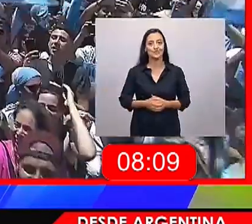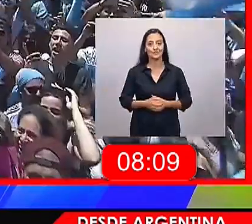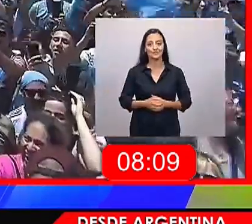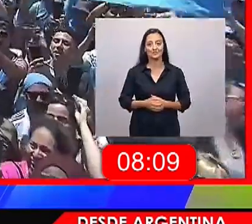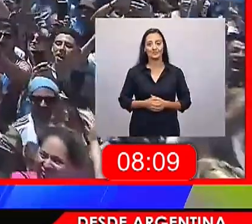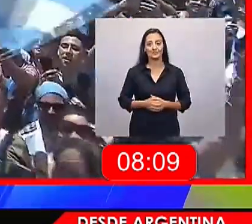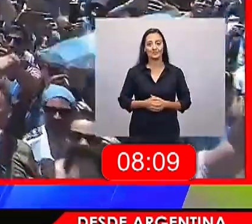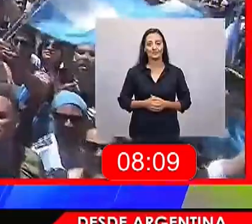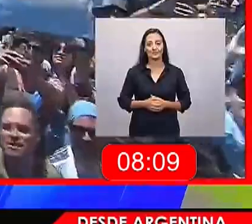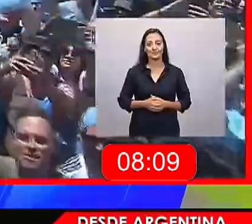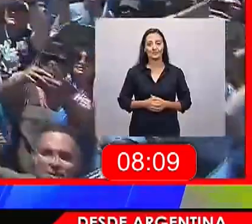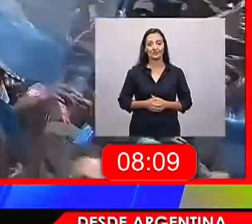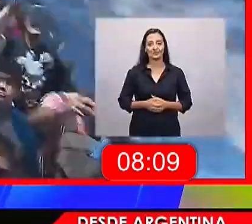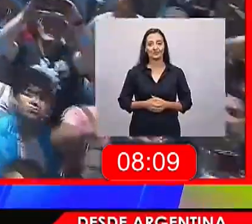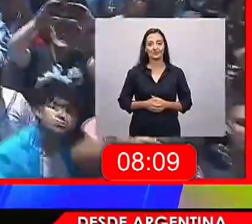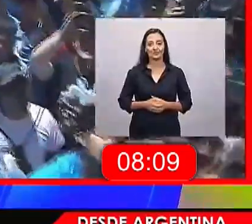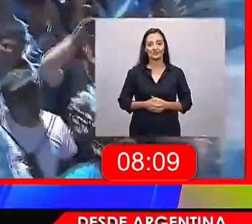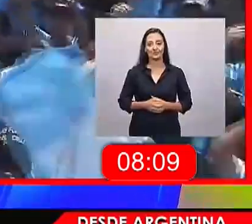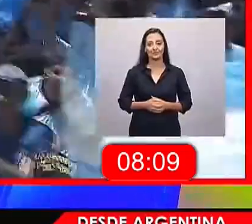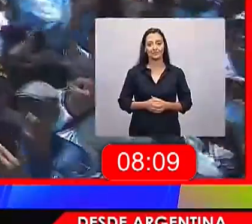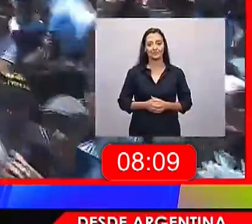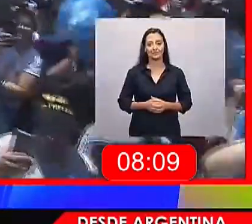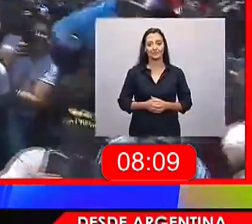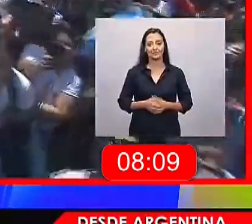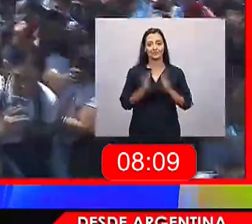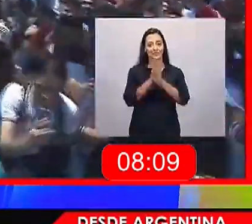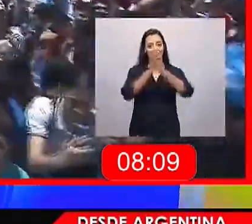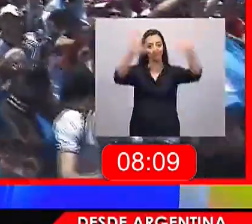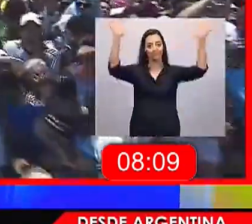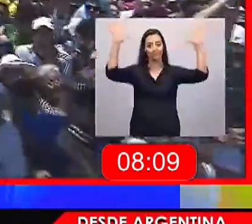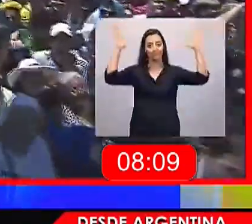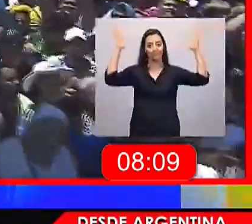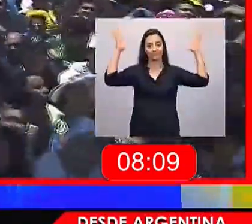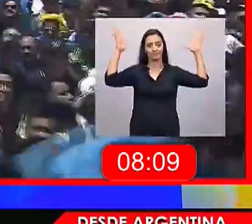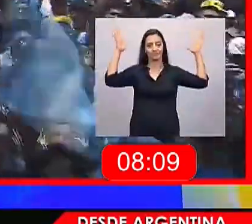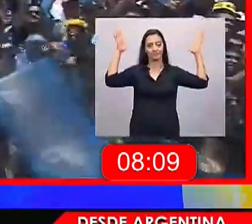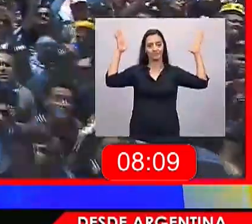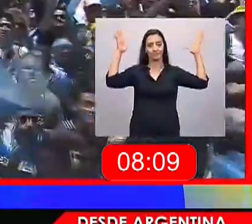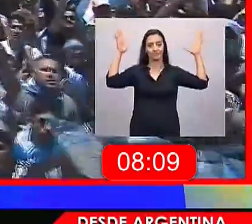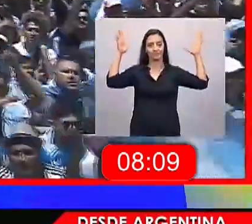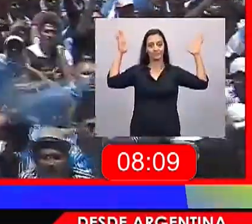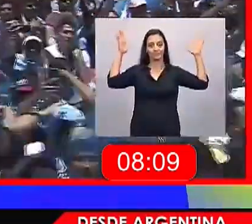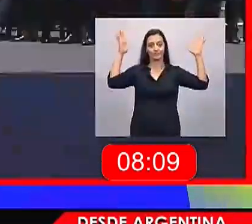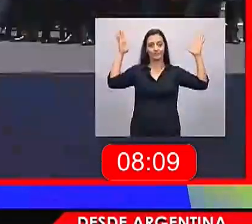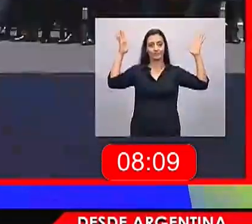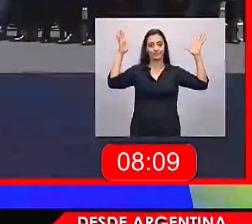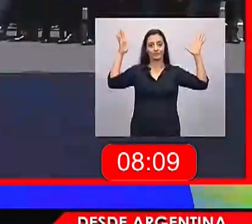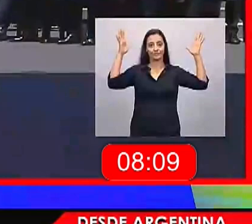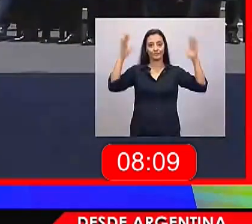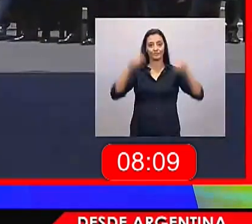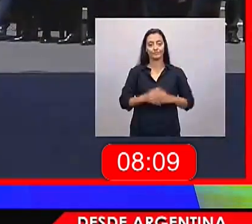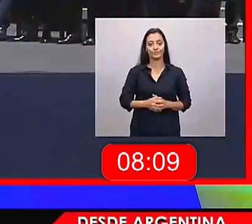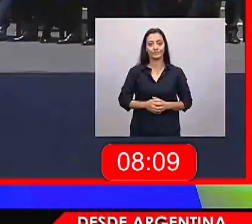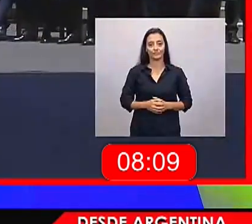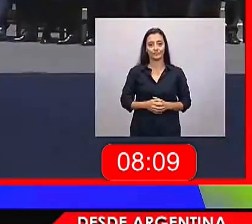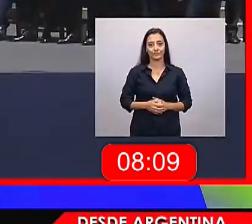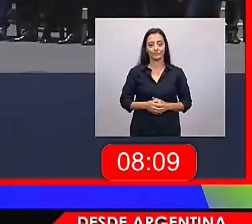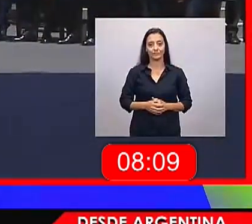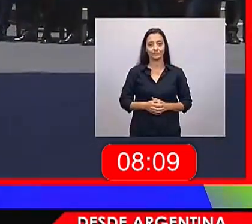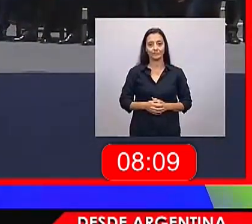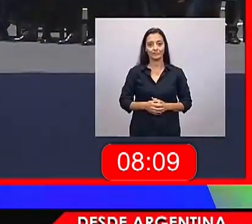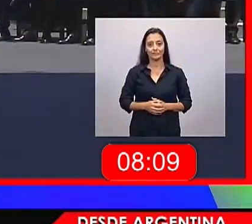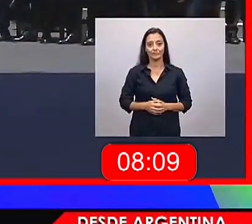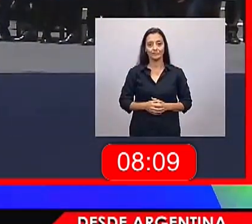más duras que puede llegar a tomar el nuevo presidente. También es cierto que el presidente ha hecho